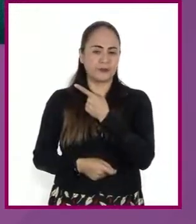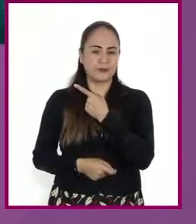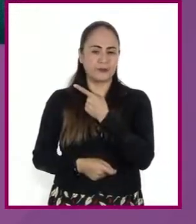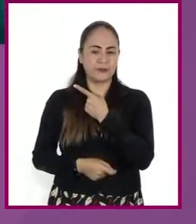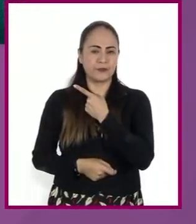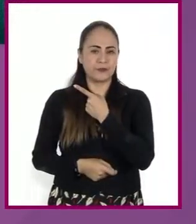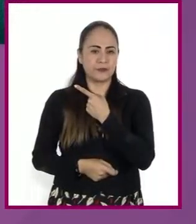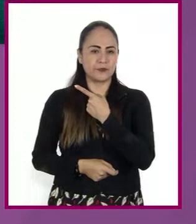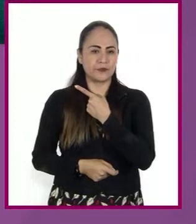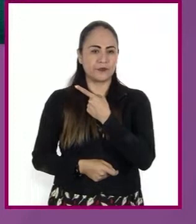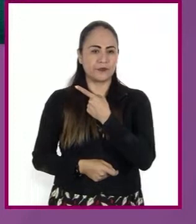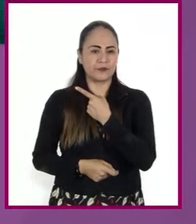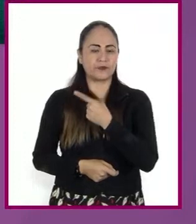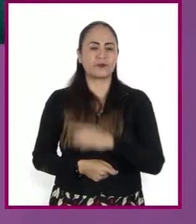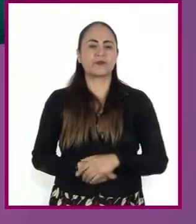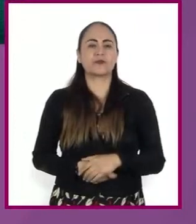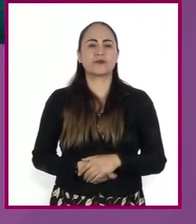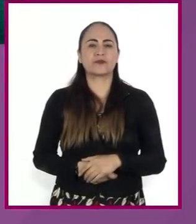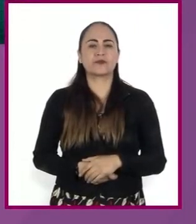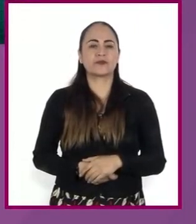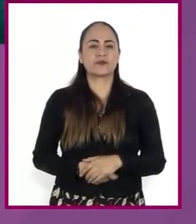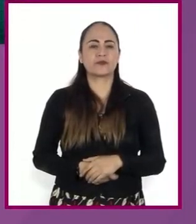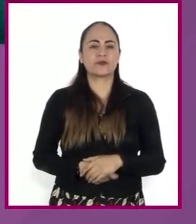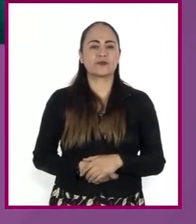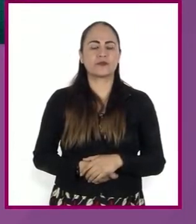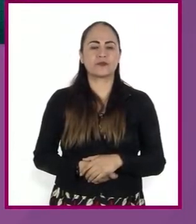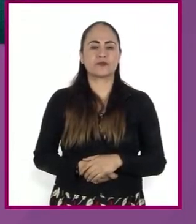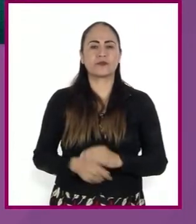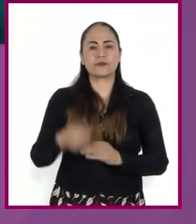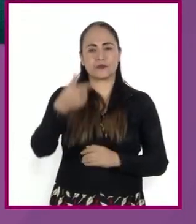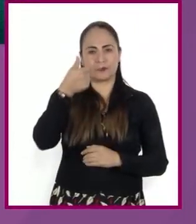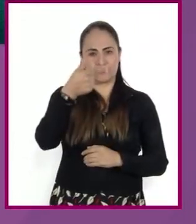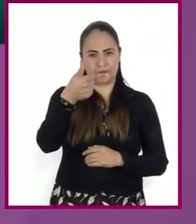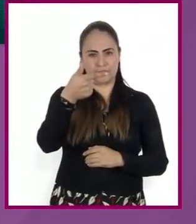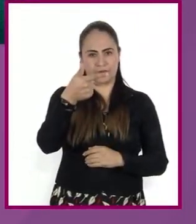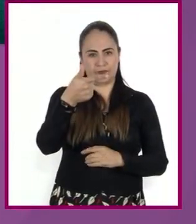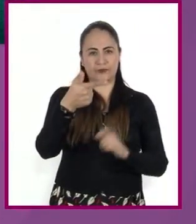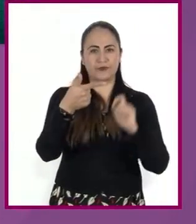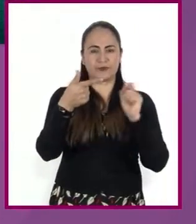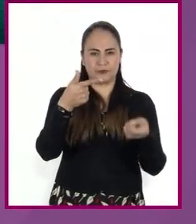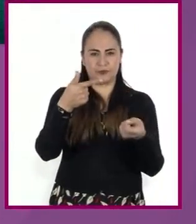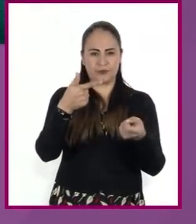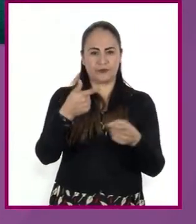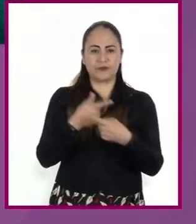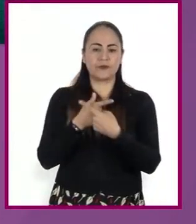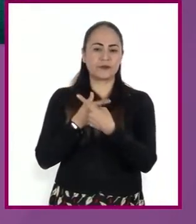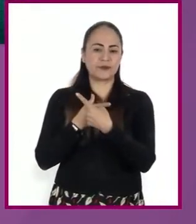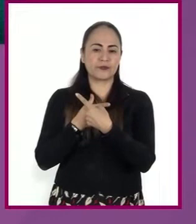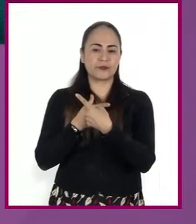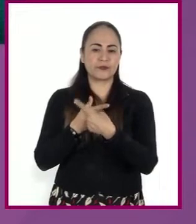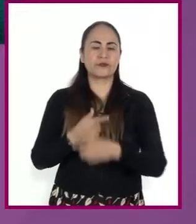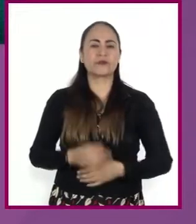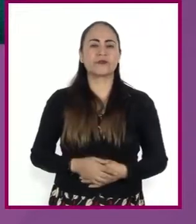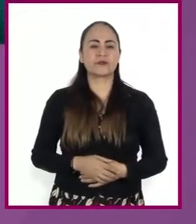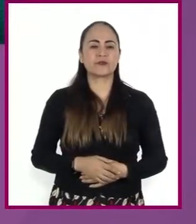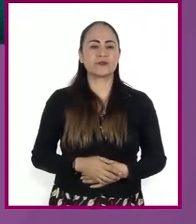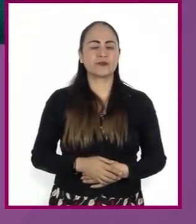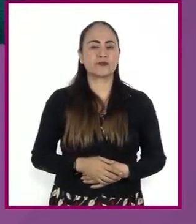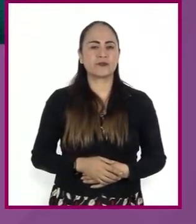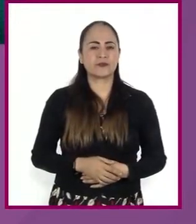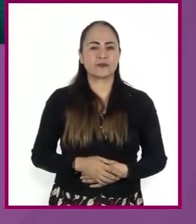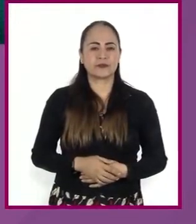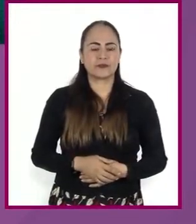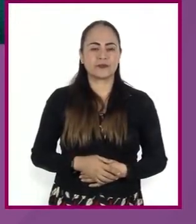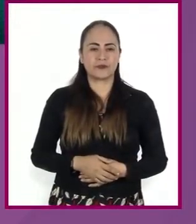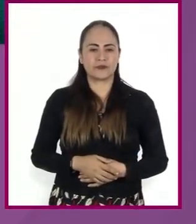metros entre los centros de dichos cuerpos. Y G es la constante de gravitación universal, cuyo valor en